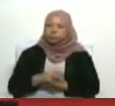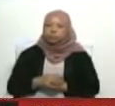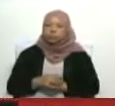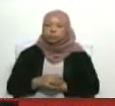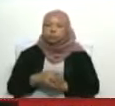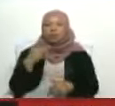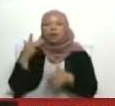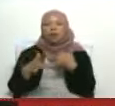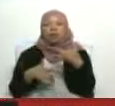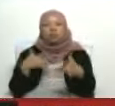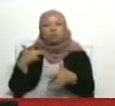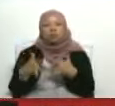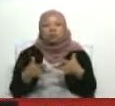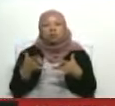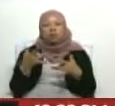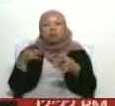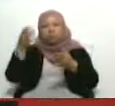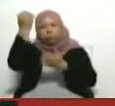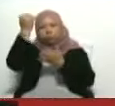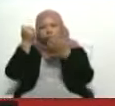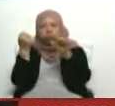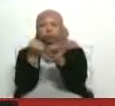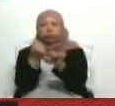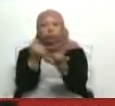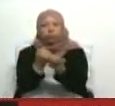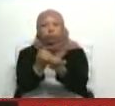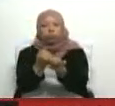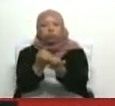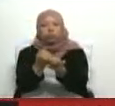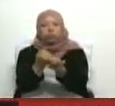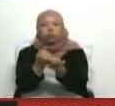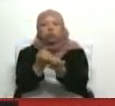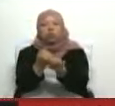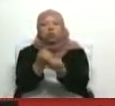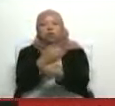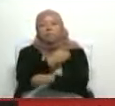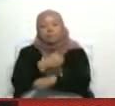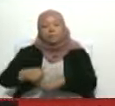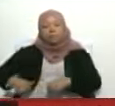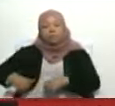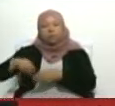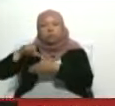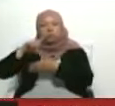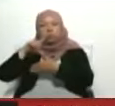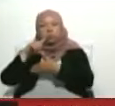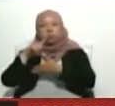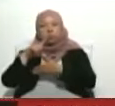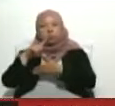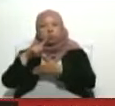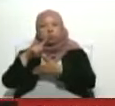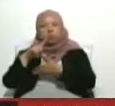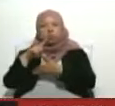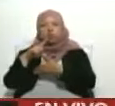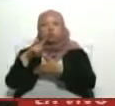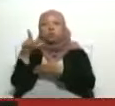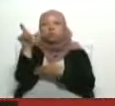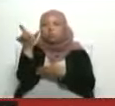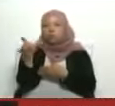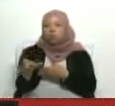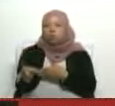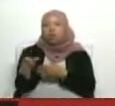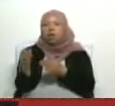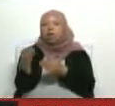en acciones terroristas de sin precedentes en América Latina, como el intento de